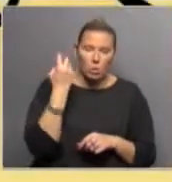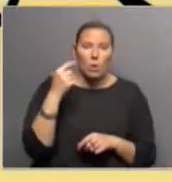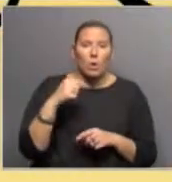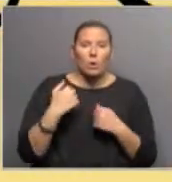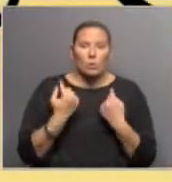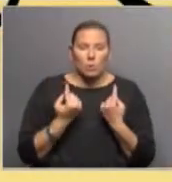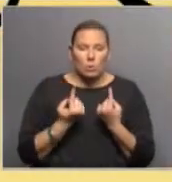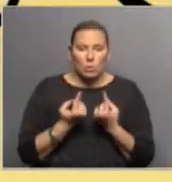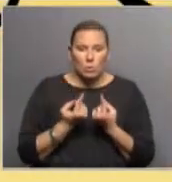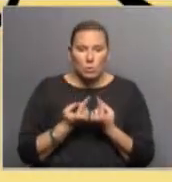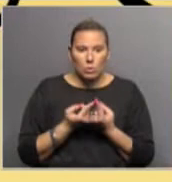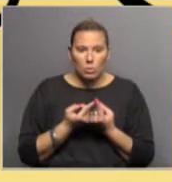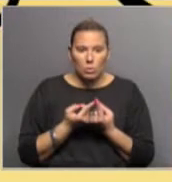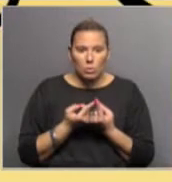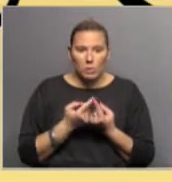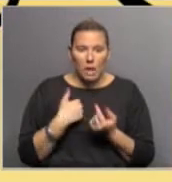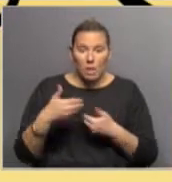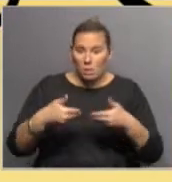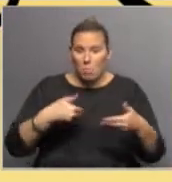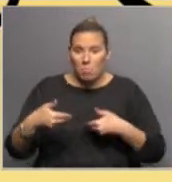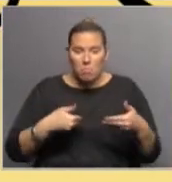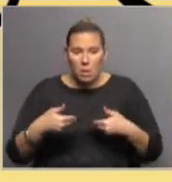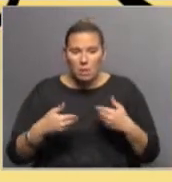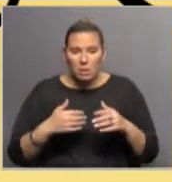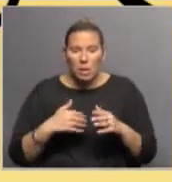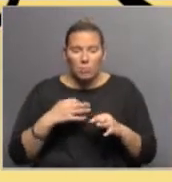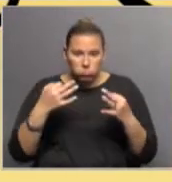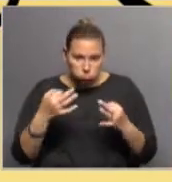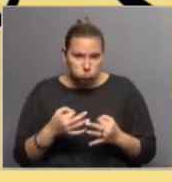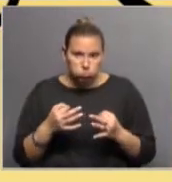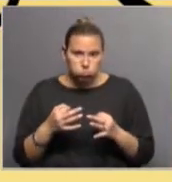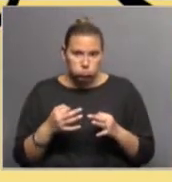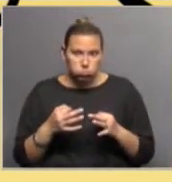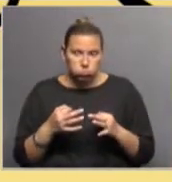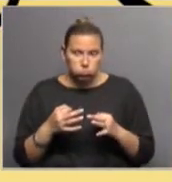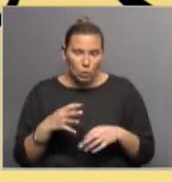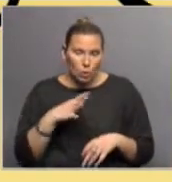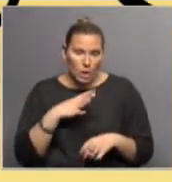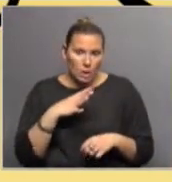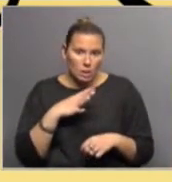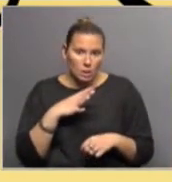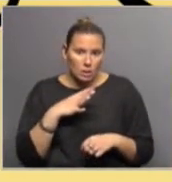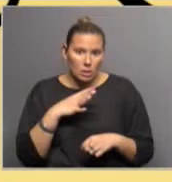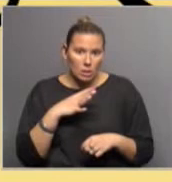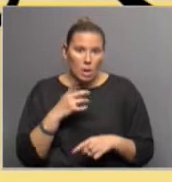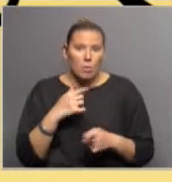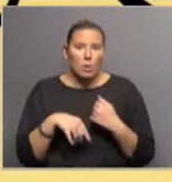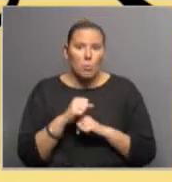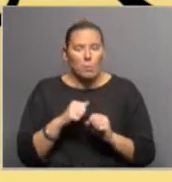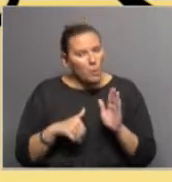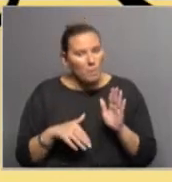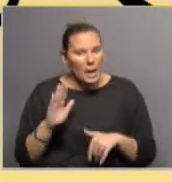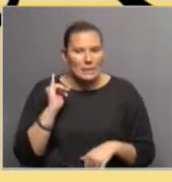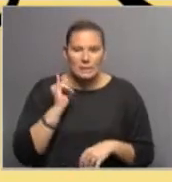hoy en día y nos alcanza para nuestra demanda ya la capacidad que tenemos, digamos, pero podemos crecer mucho